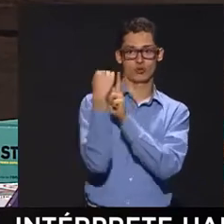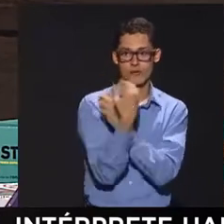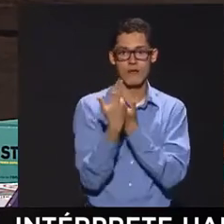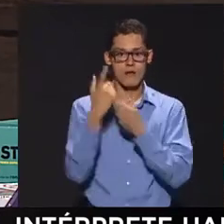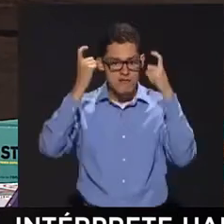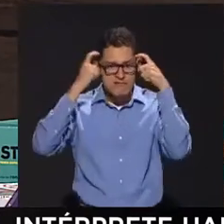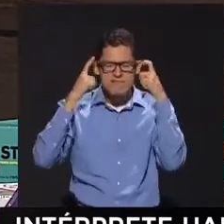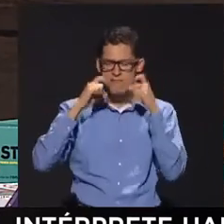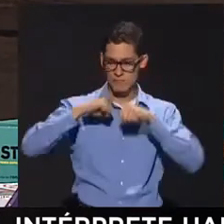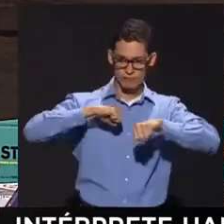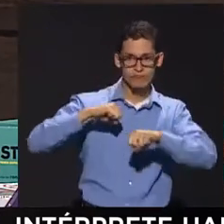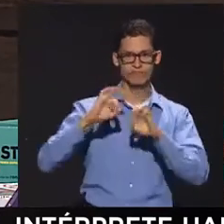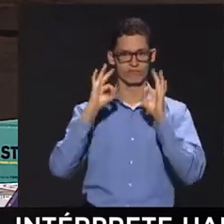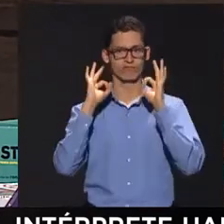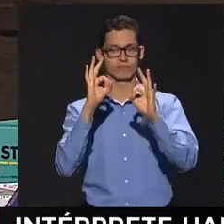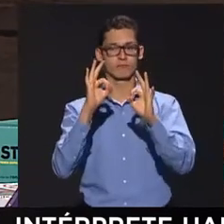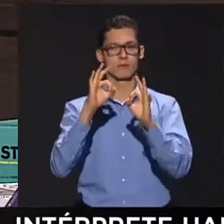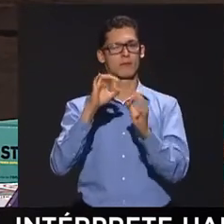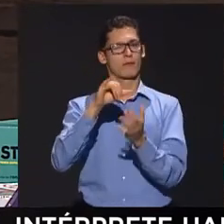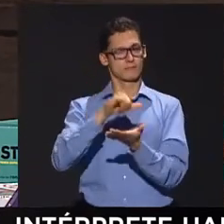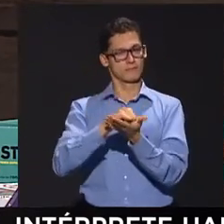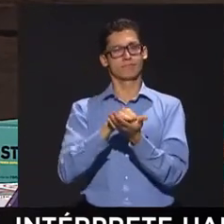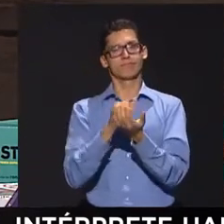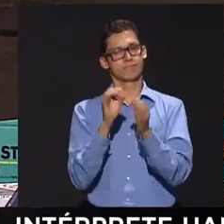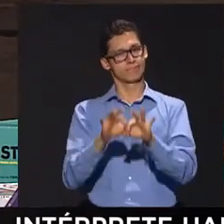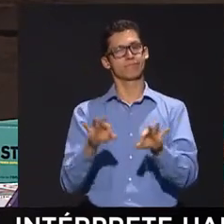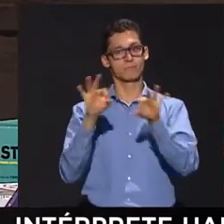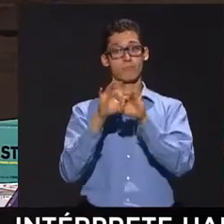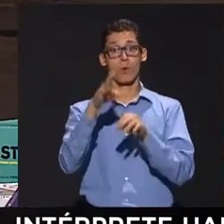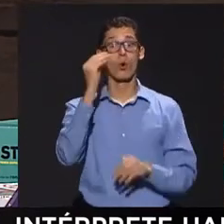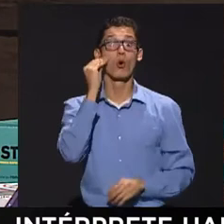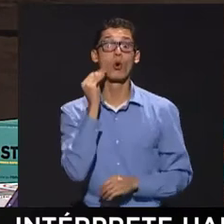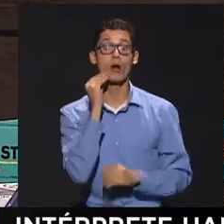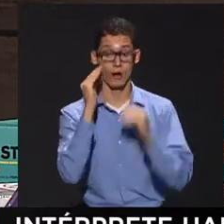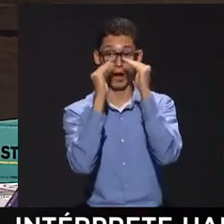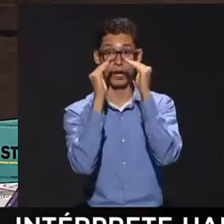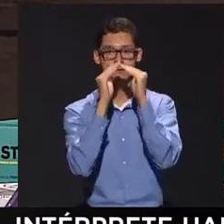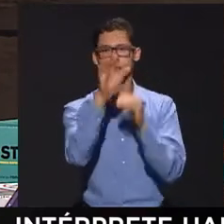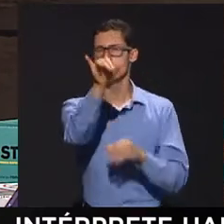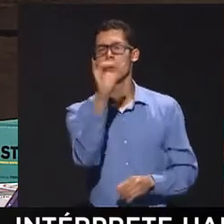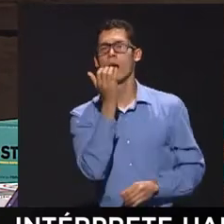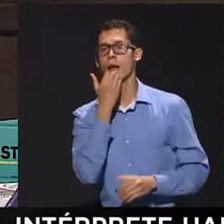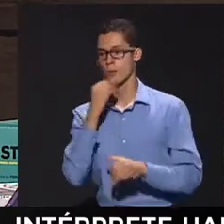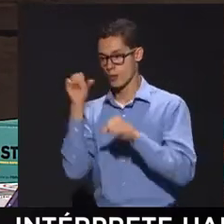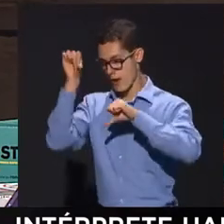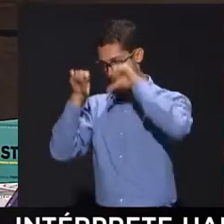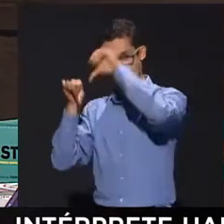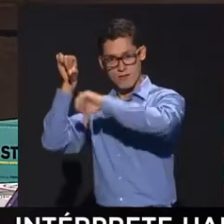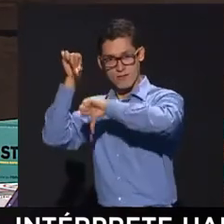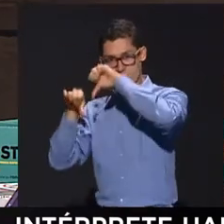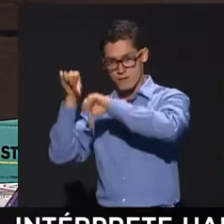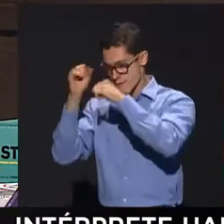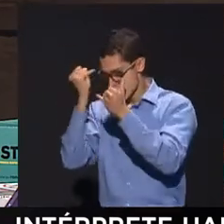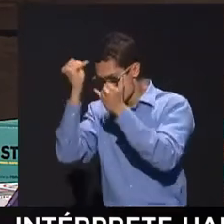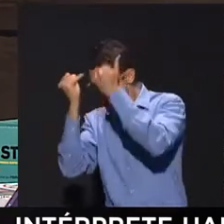capacidades intelectuales. Y para decirlo de alguna manera, el hogar es el laboratorio, el primer laboratorio donde los niños, niñas